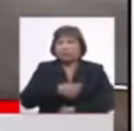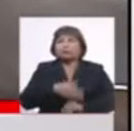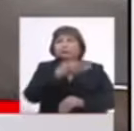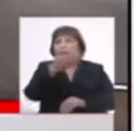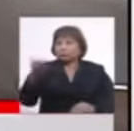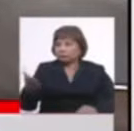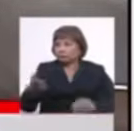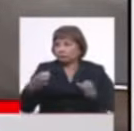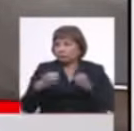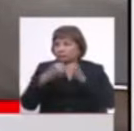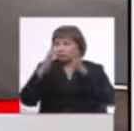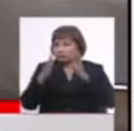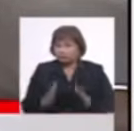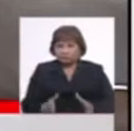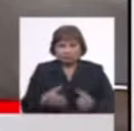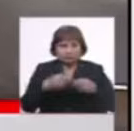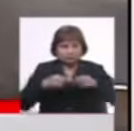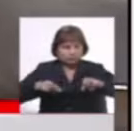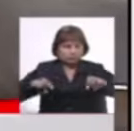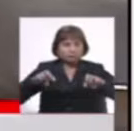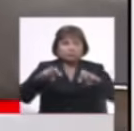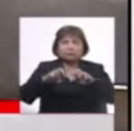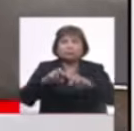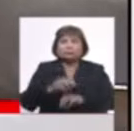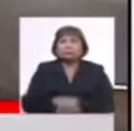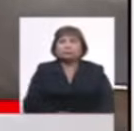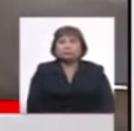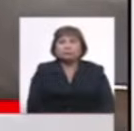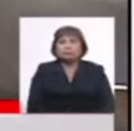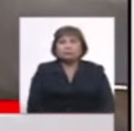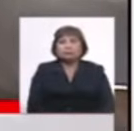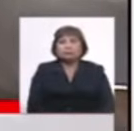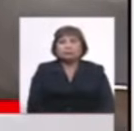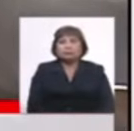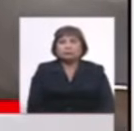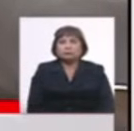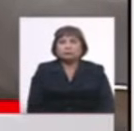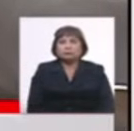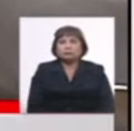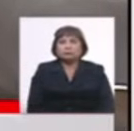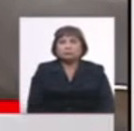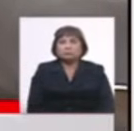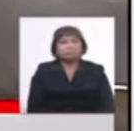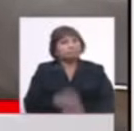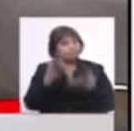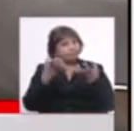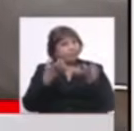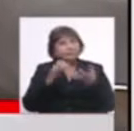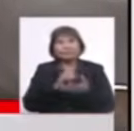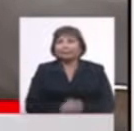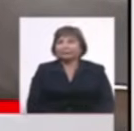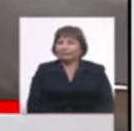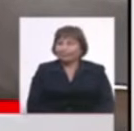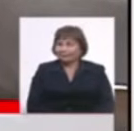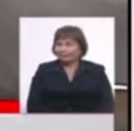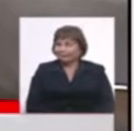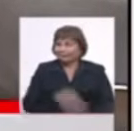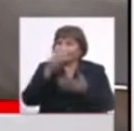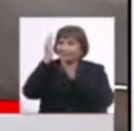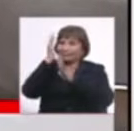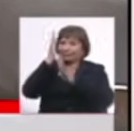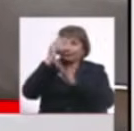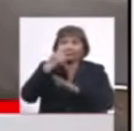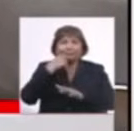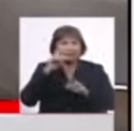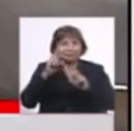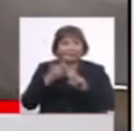señores congresistas del pleno este quiero manifestar a